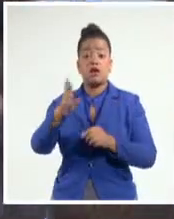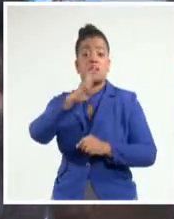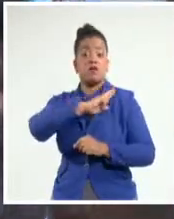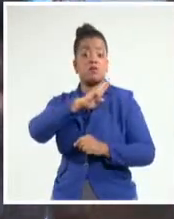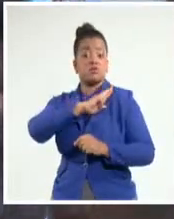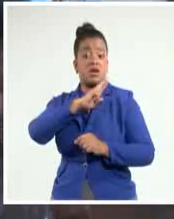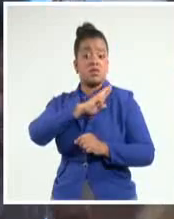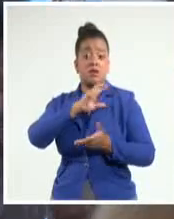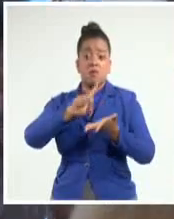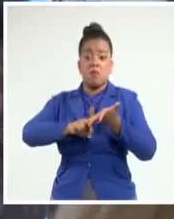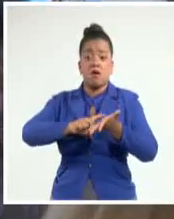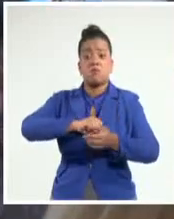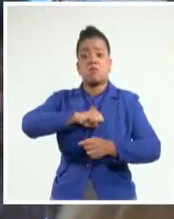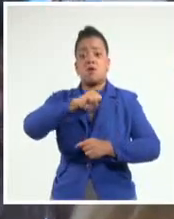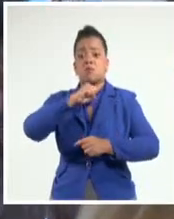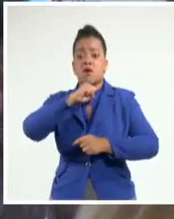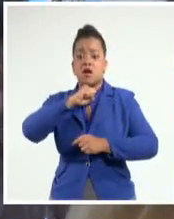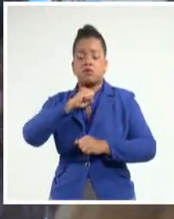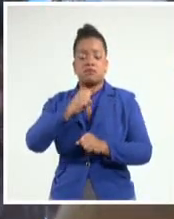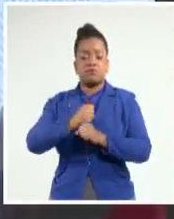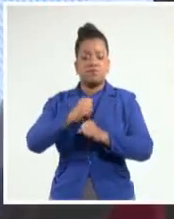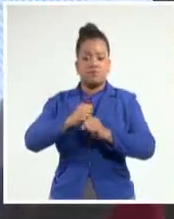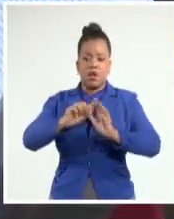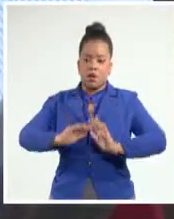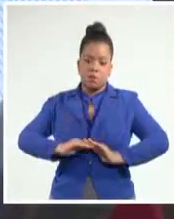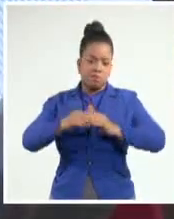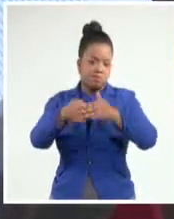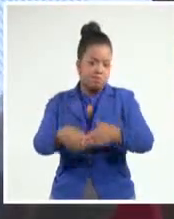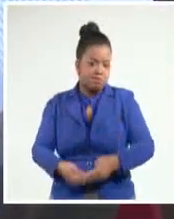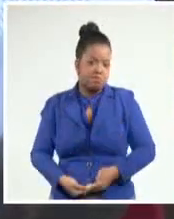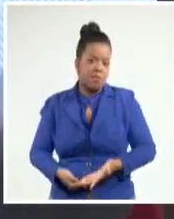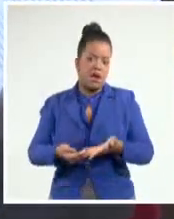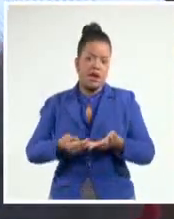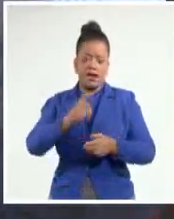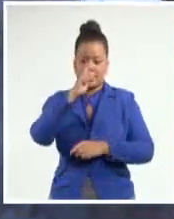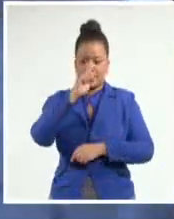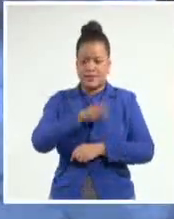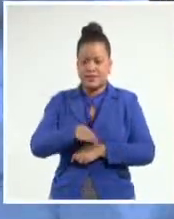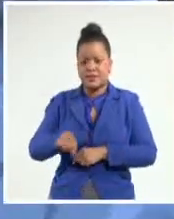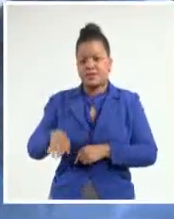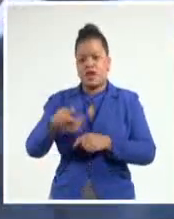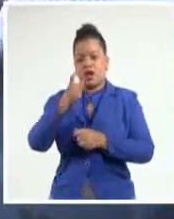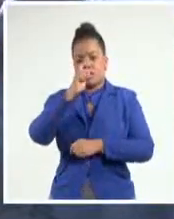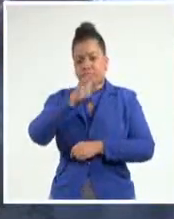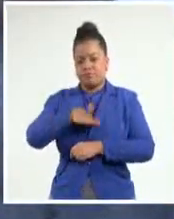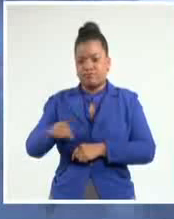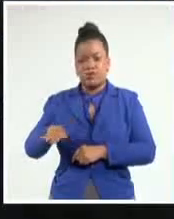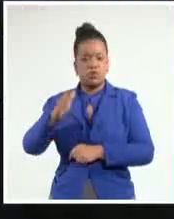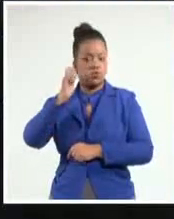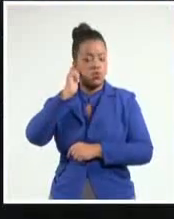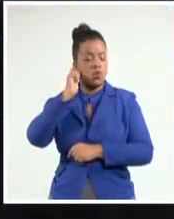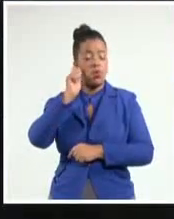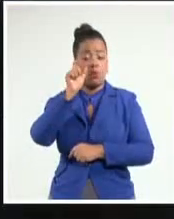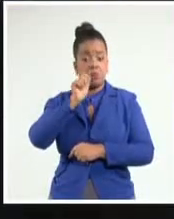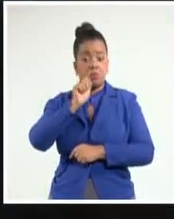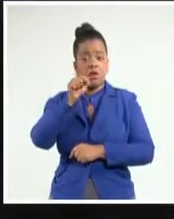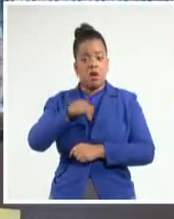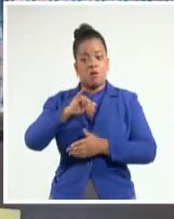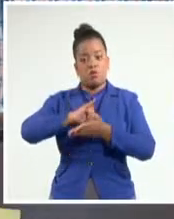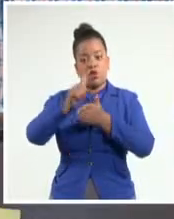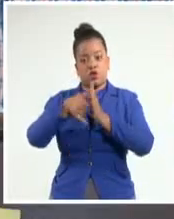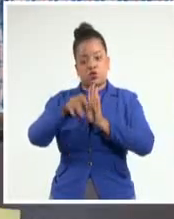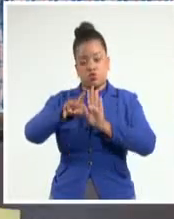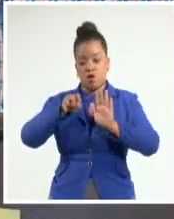la gestación solidaria y la autonomía progresiva de las niñas y los niños recogidas en el proyecto del nuevo Código de las